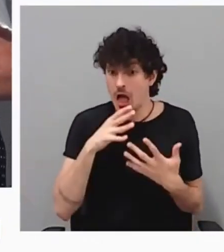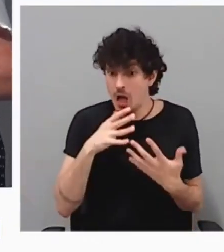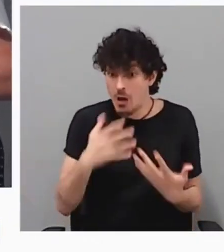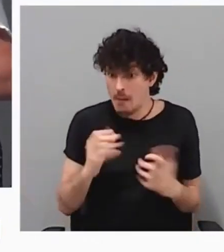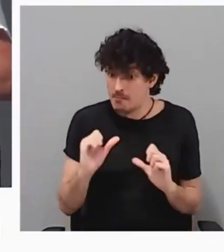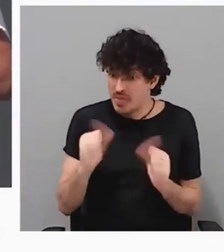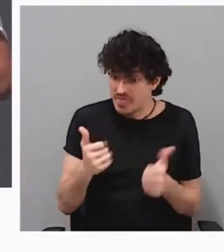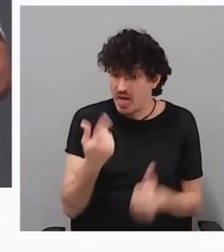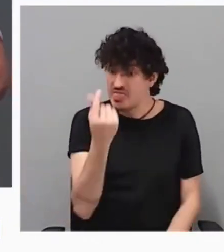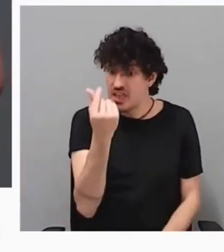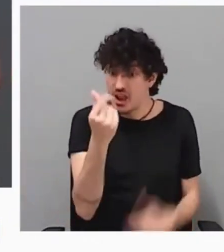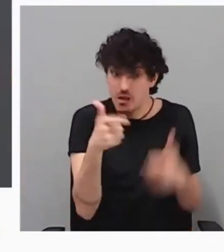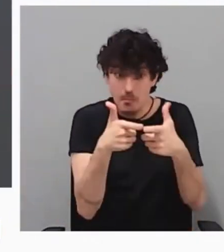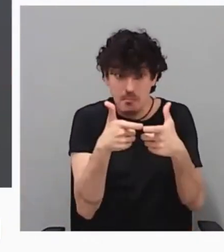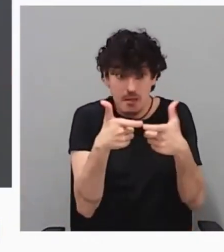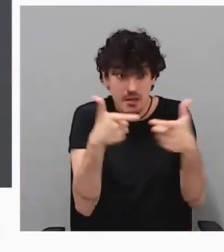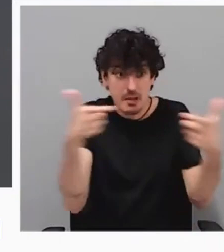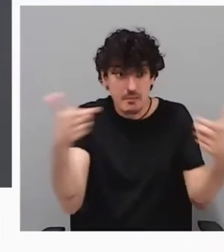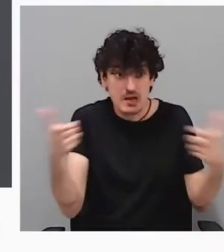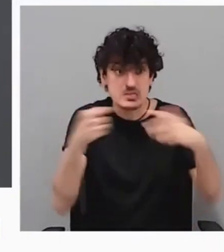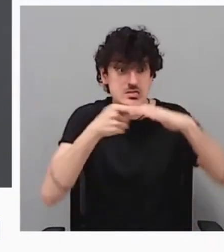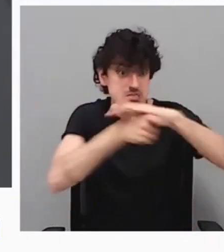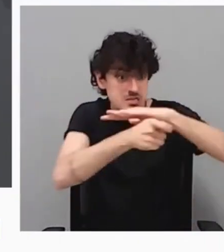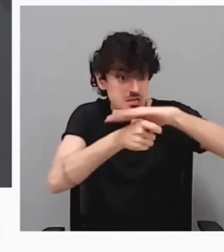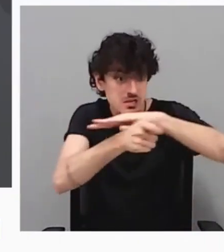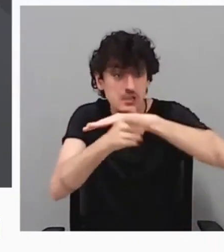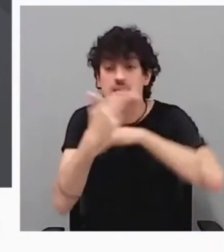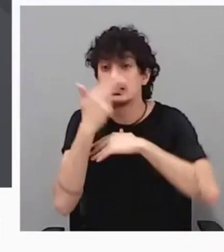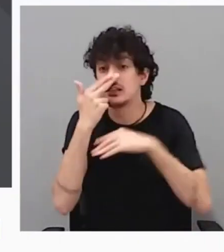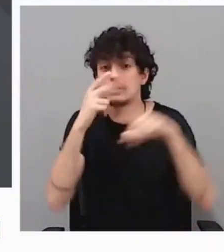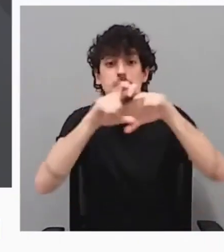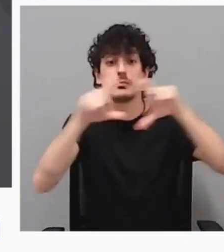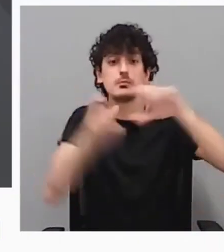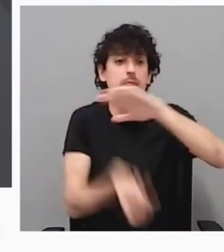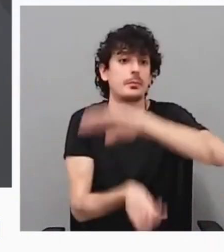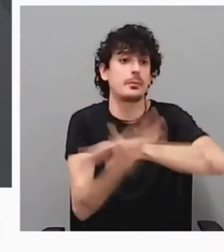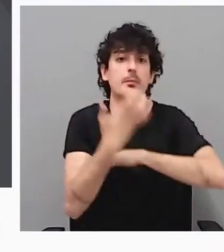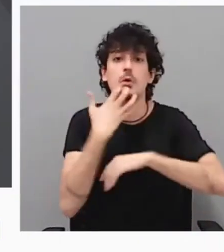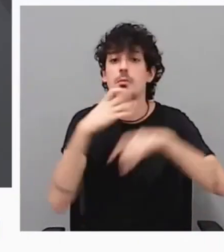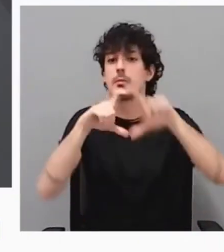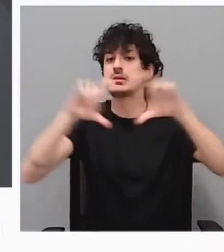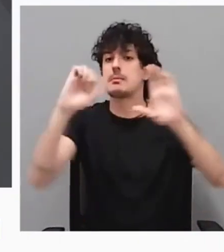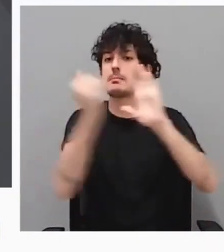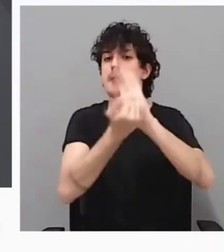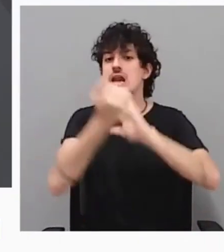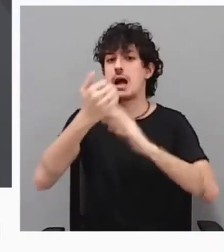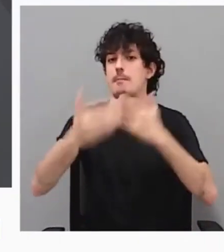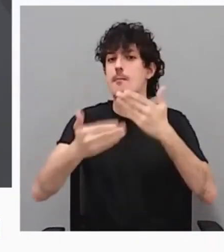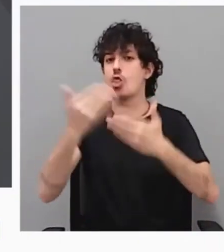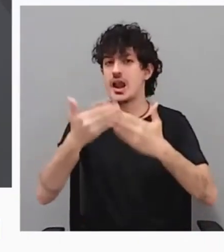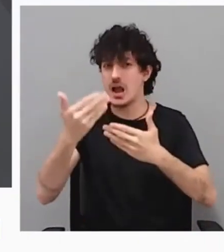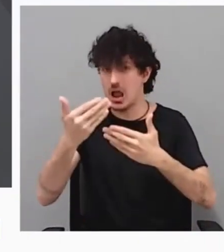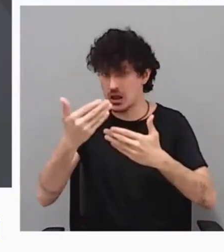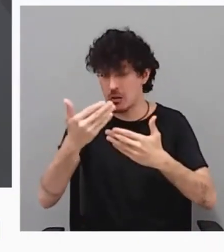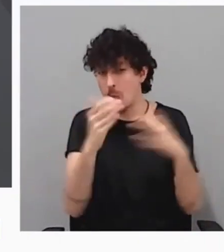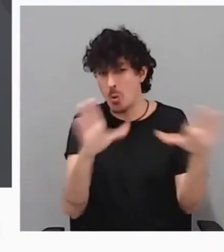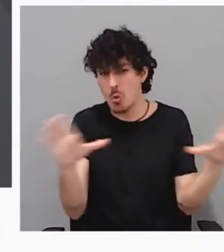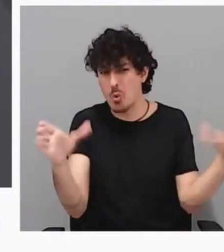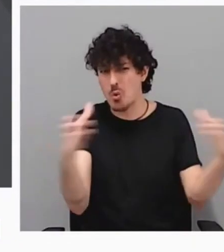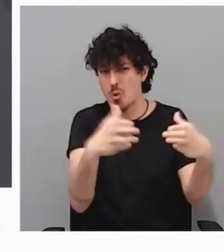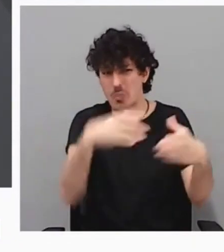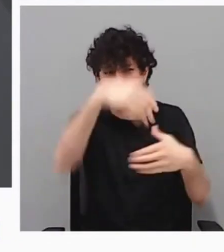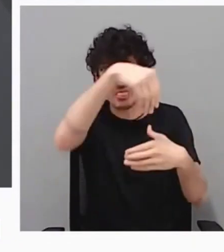interés desde el capital de crear nuevas empresas como Moderna, como BioNTech, que son grupos